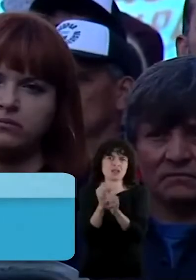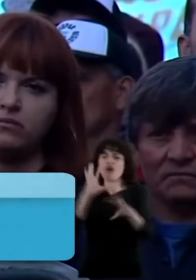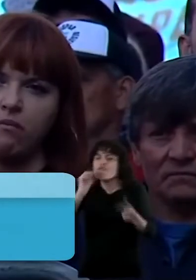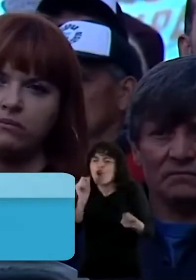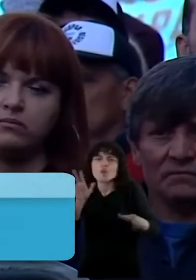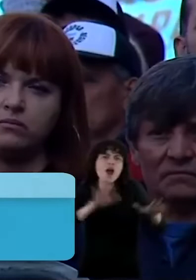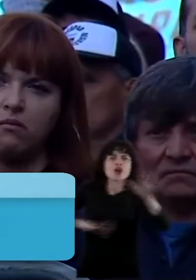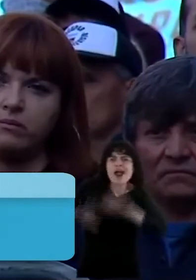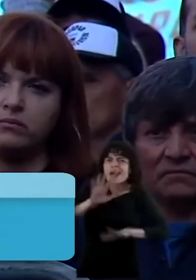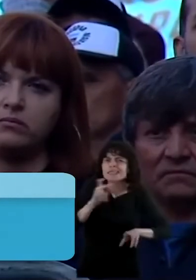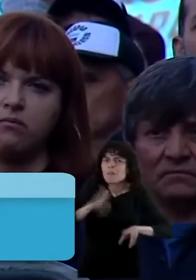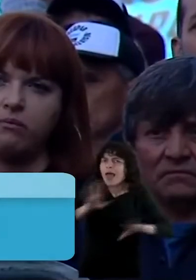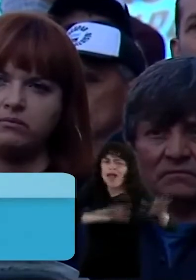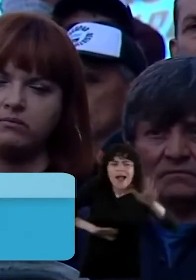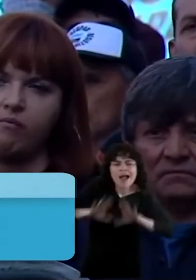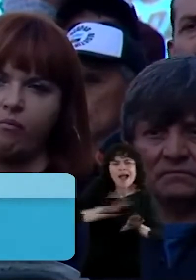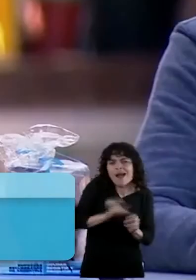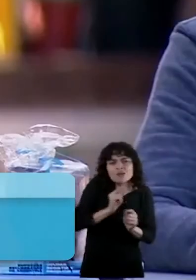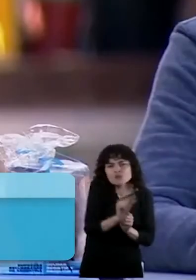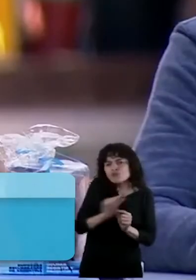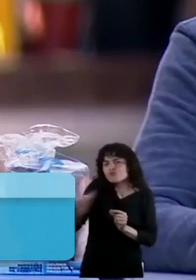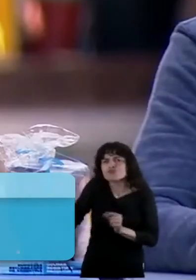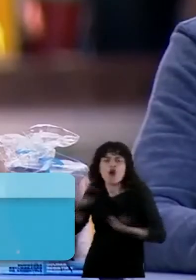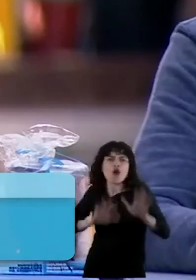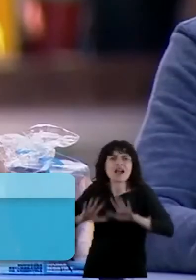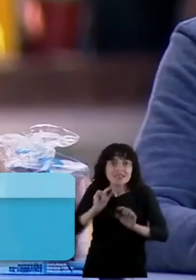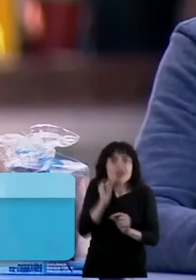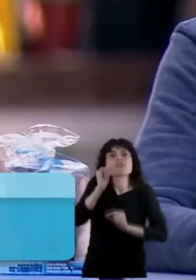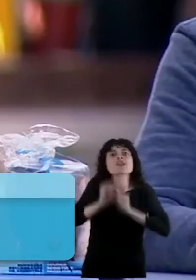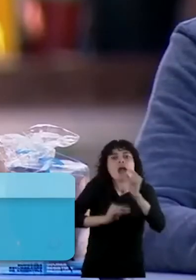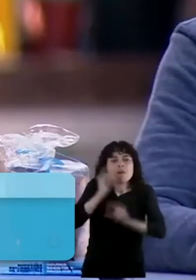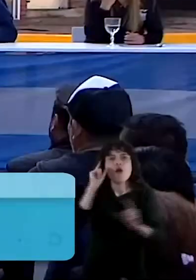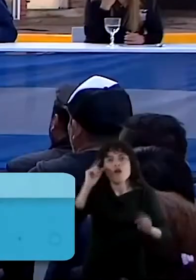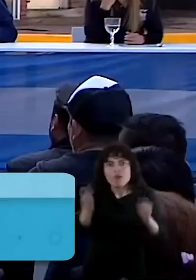producimos con nuestro trabajo. Y así aparecieron las primeras cooperativas de trabajo.